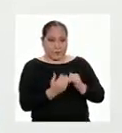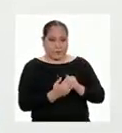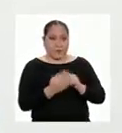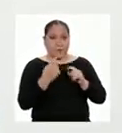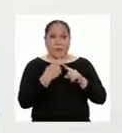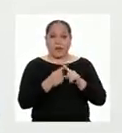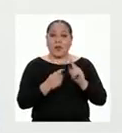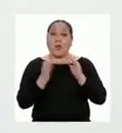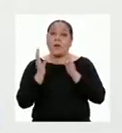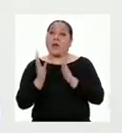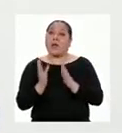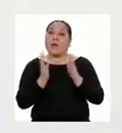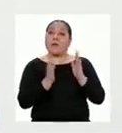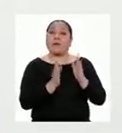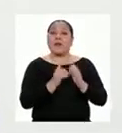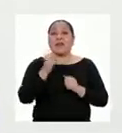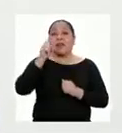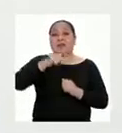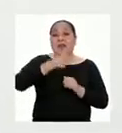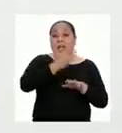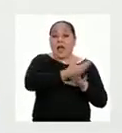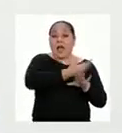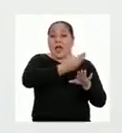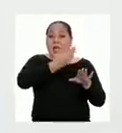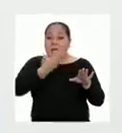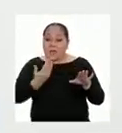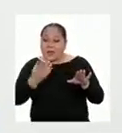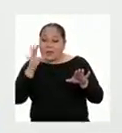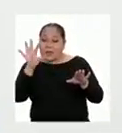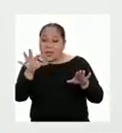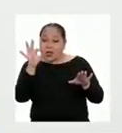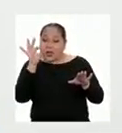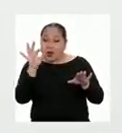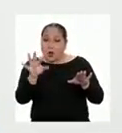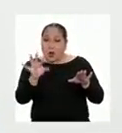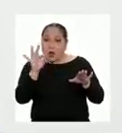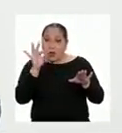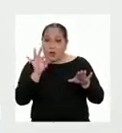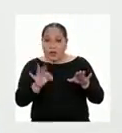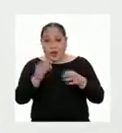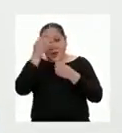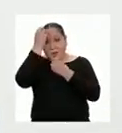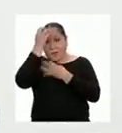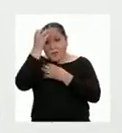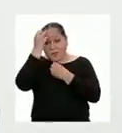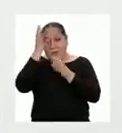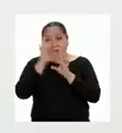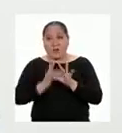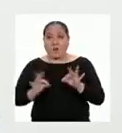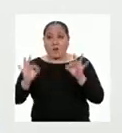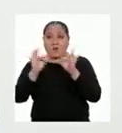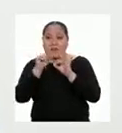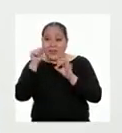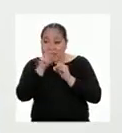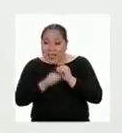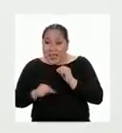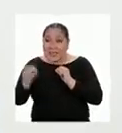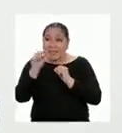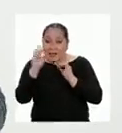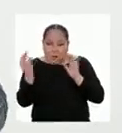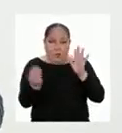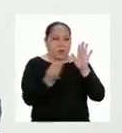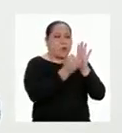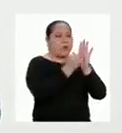para elaborarla necesitamos primero identificar la información clave que vamos a incluir en el